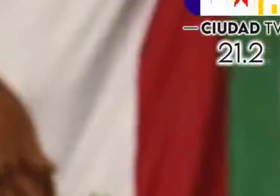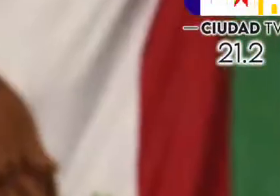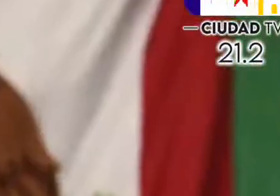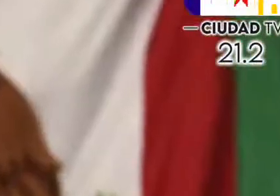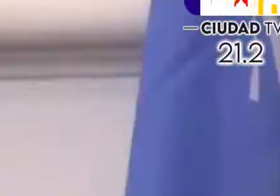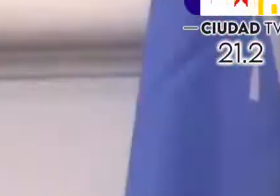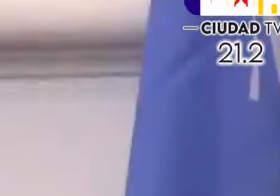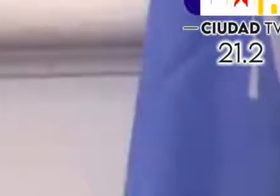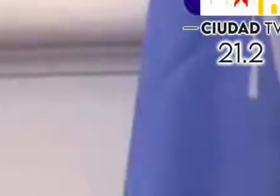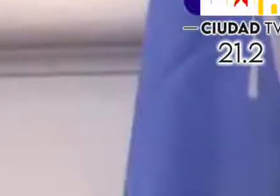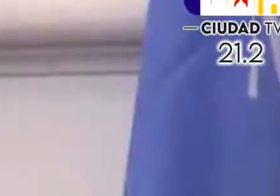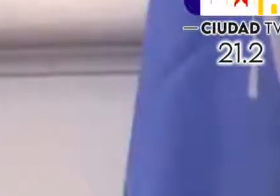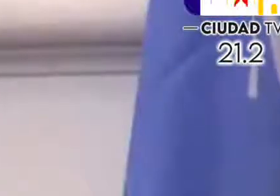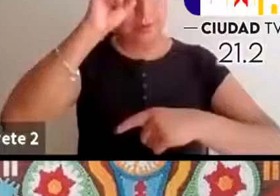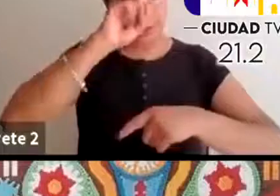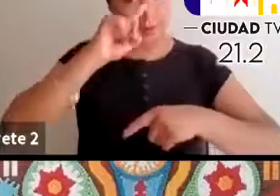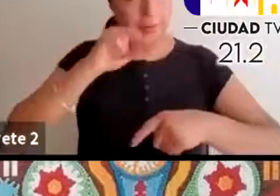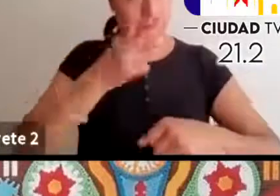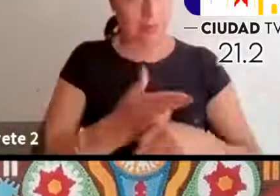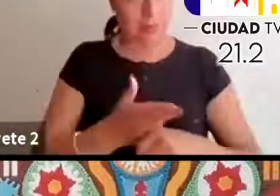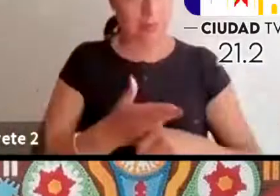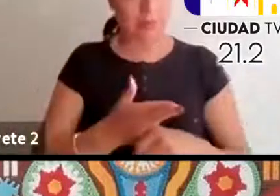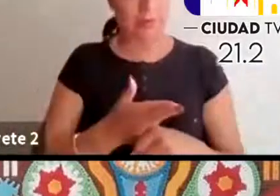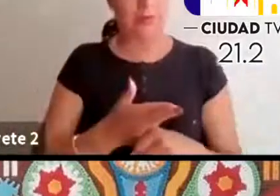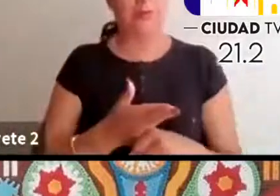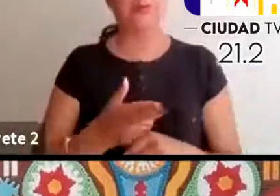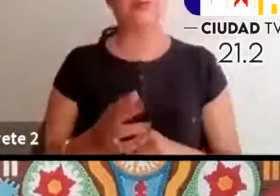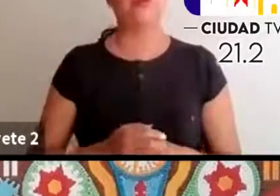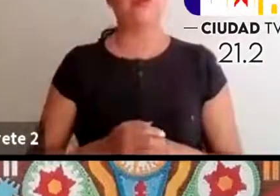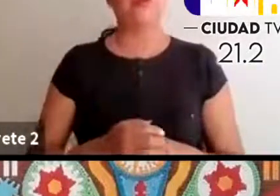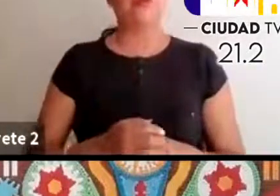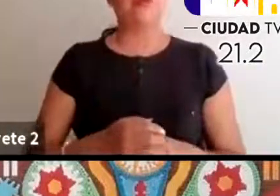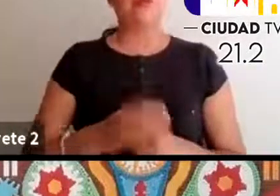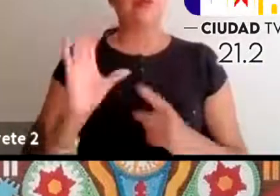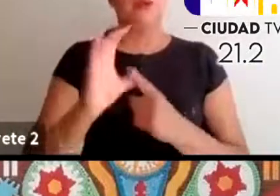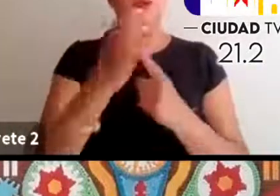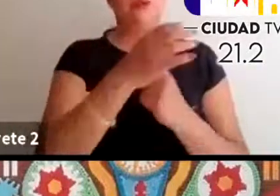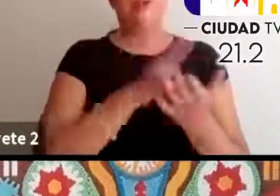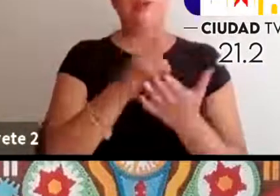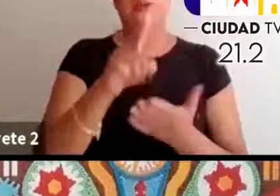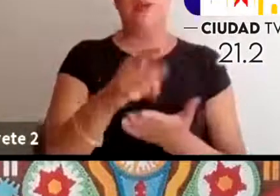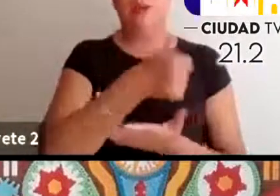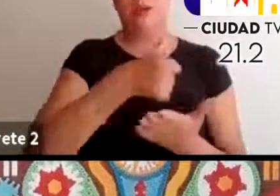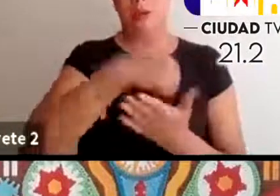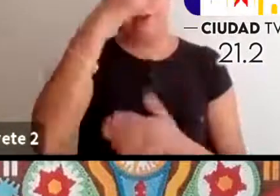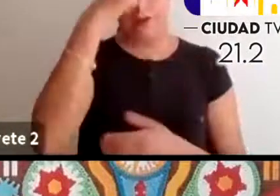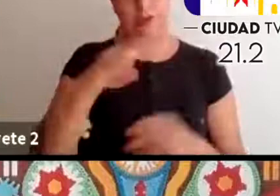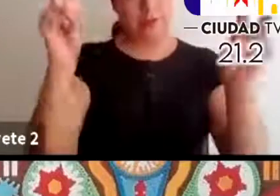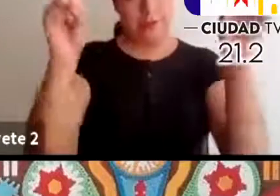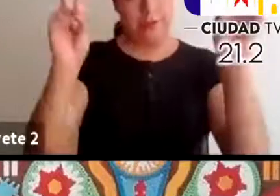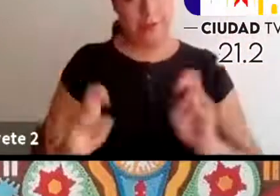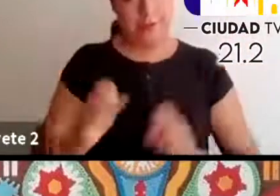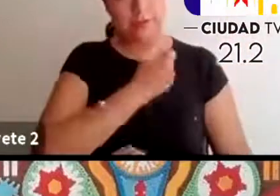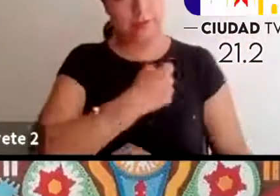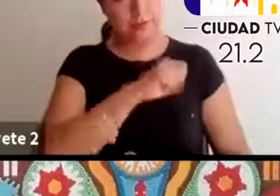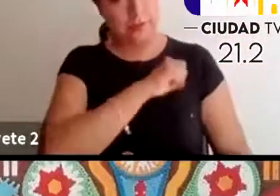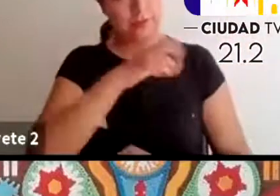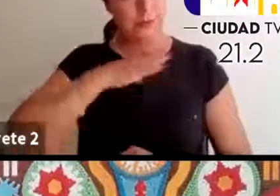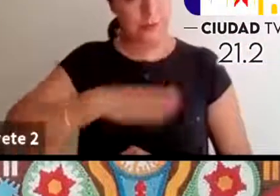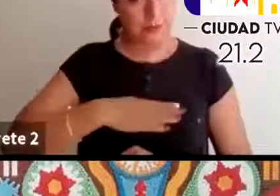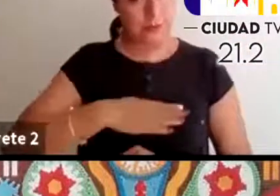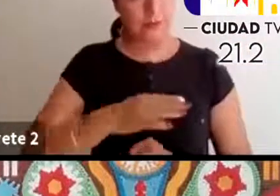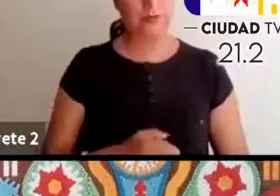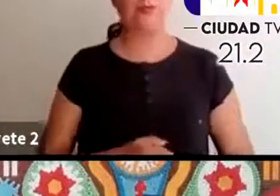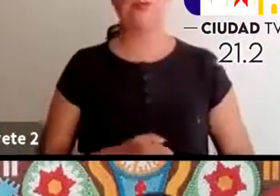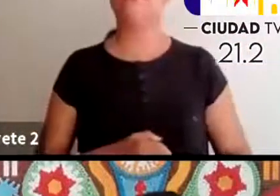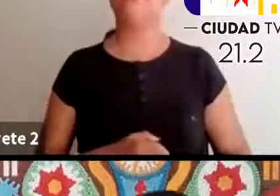Leticia Estrada e Isabela Rosales plantearon al entrevistado los retos y los objetivos de la Comisión frente a la emergencia sanitaria y su contribución al respecto